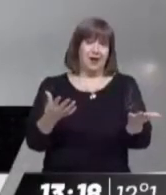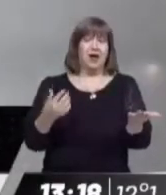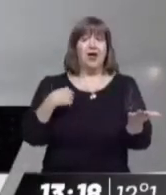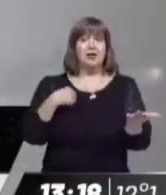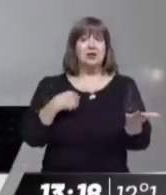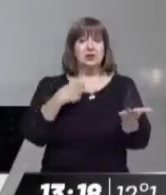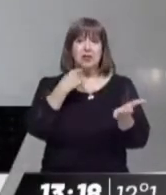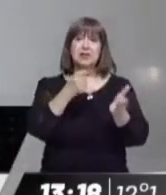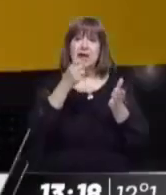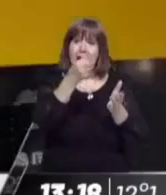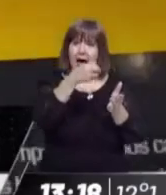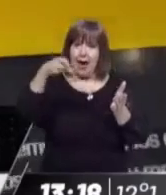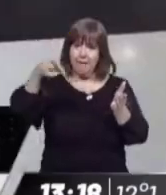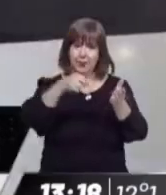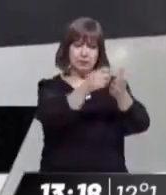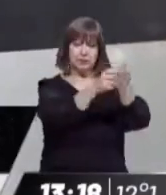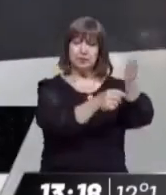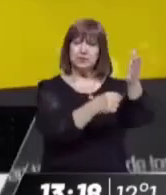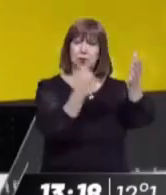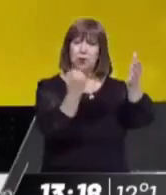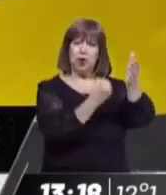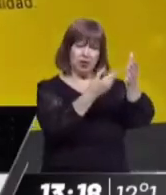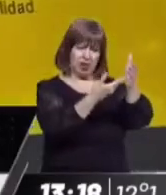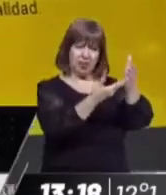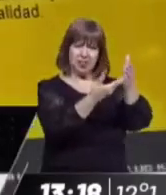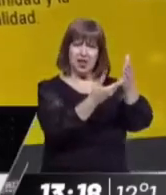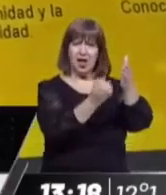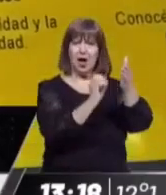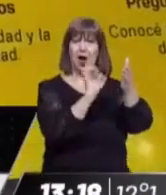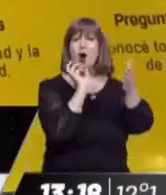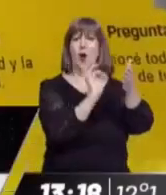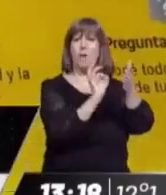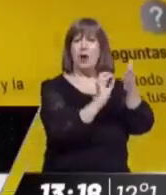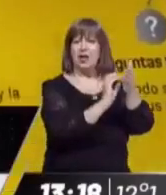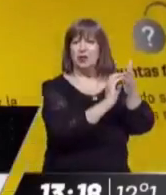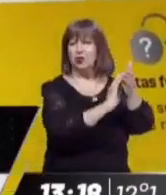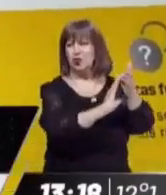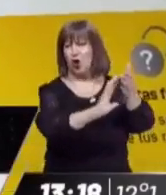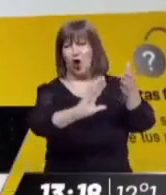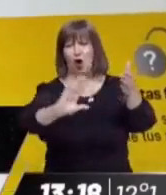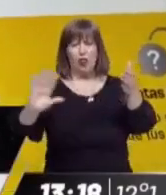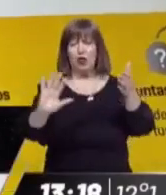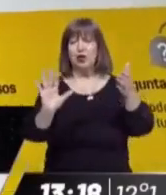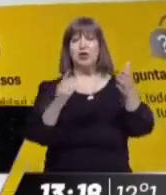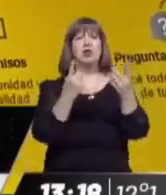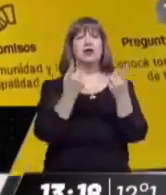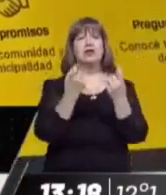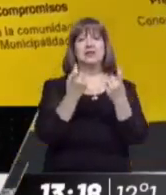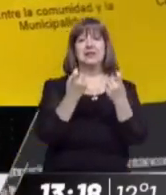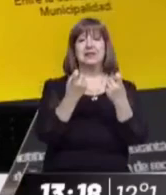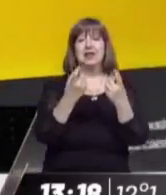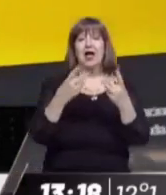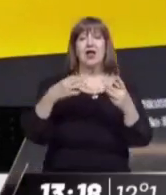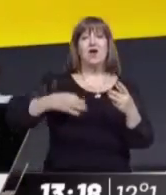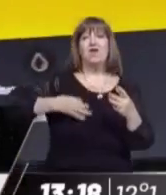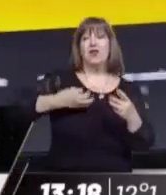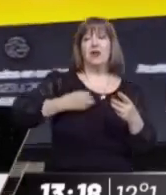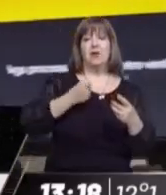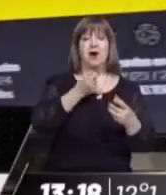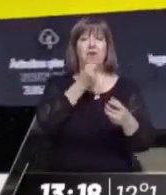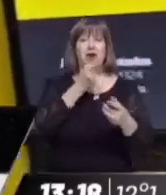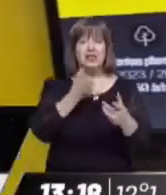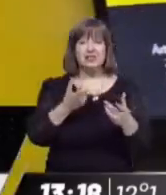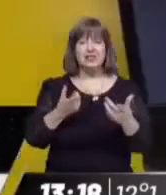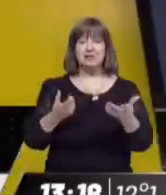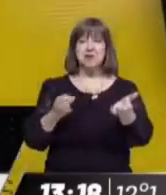solo esta aplicación sino todo un concepto de innovación público va a ser la vida más sencilla más simple y mucho más concreto la